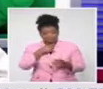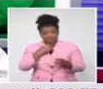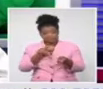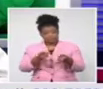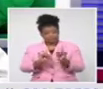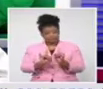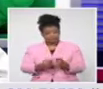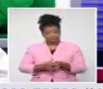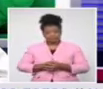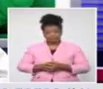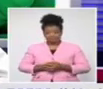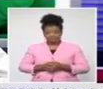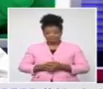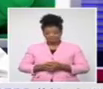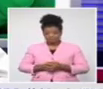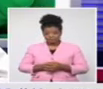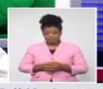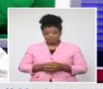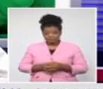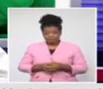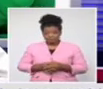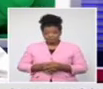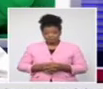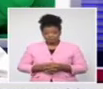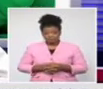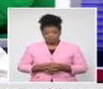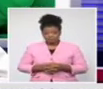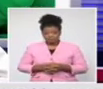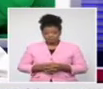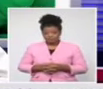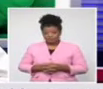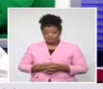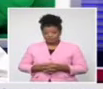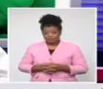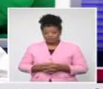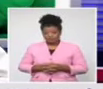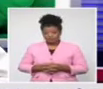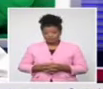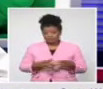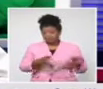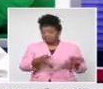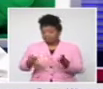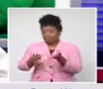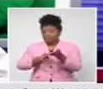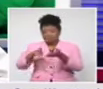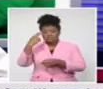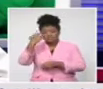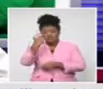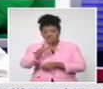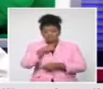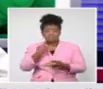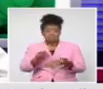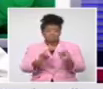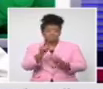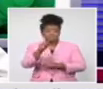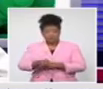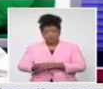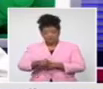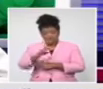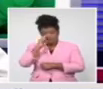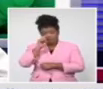fallece, lamentablemente. En Ciego de Ávila fallece un paciente de 91 años de edad